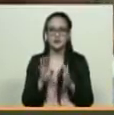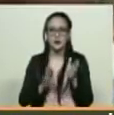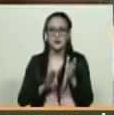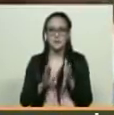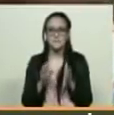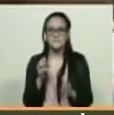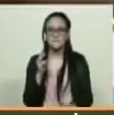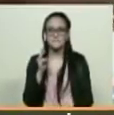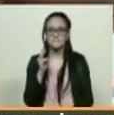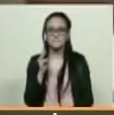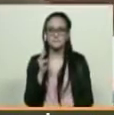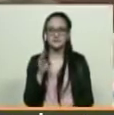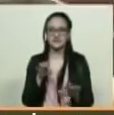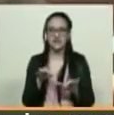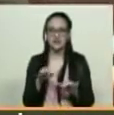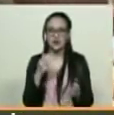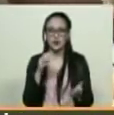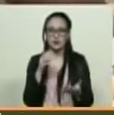general de dicho partido.